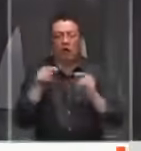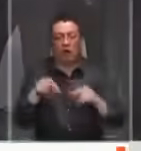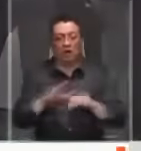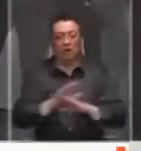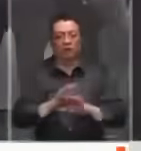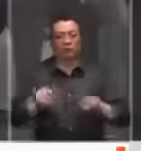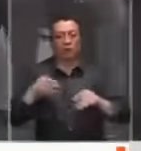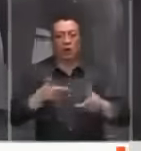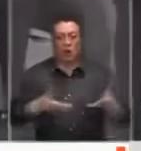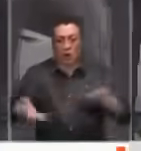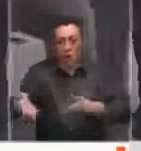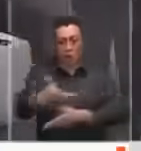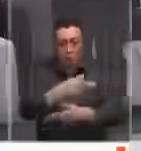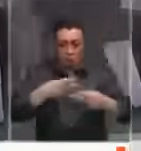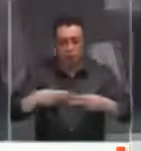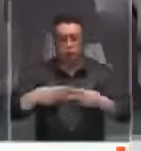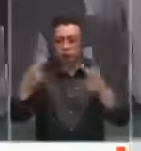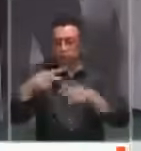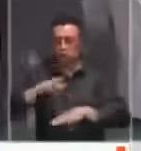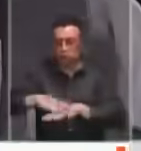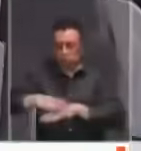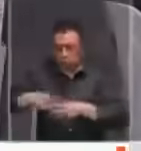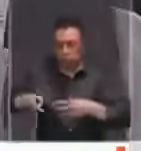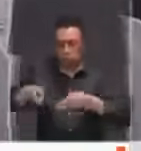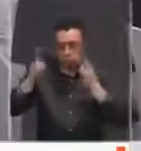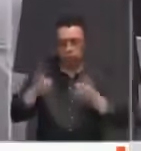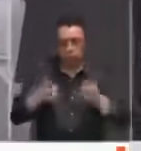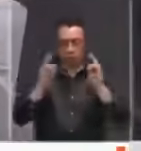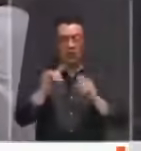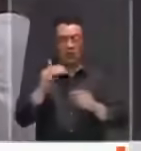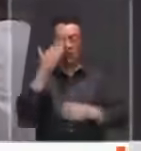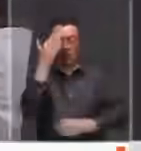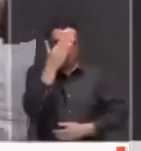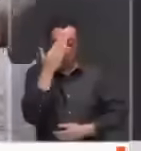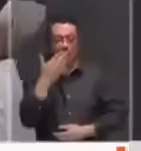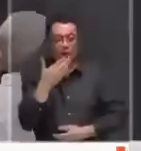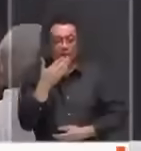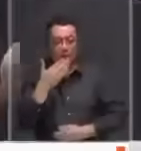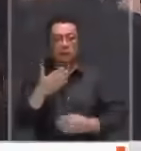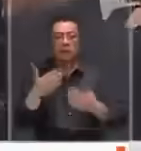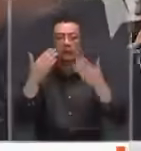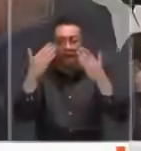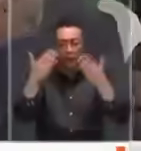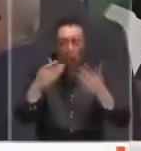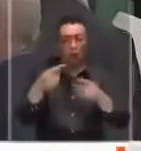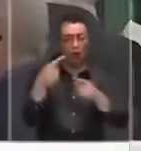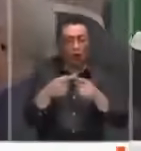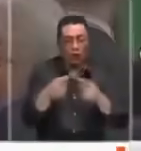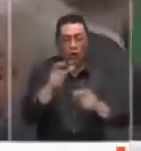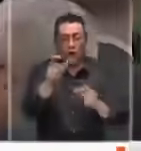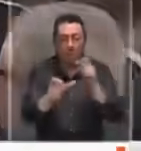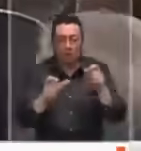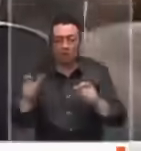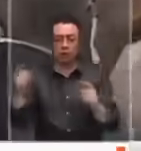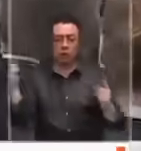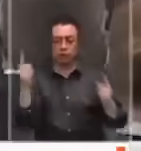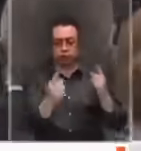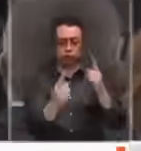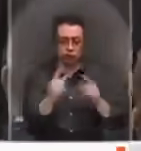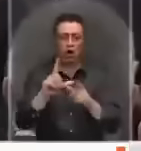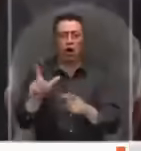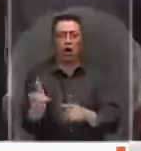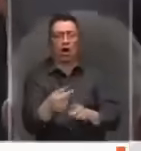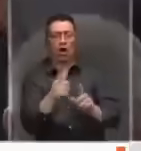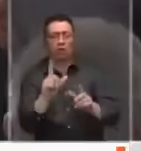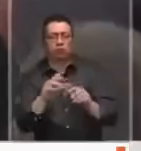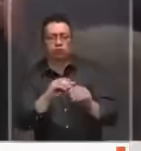Compartirlo con el país. Compartirlo con el país y también muy preocupados del el saludo que han podido realizar los ciudadanos que han esperado tantas horas. Incluso